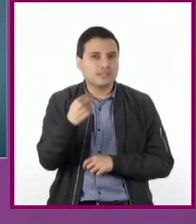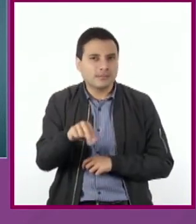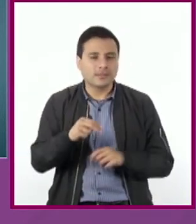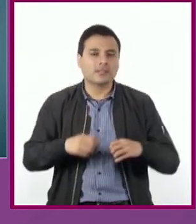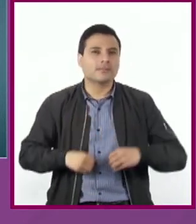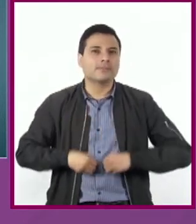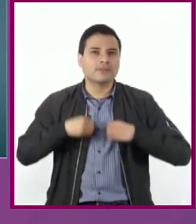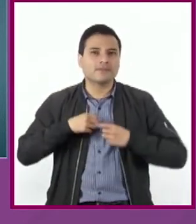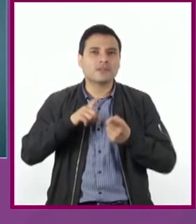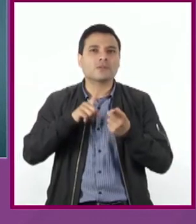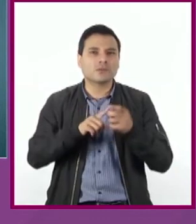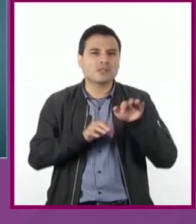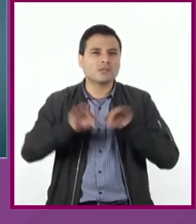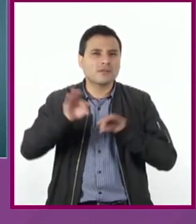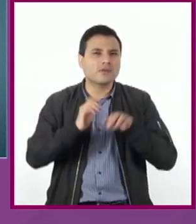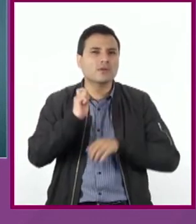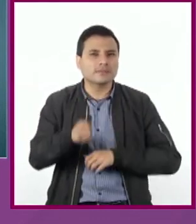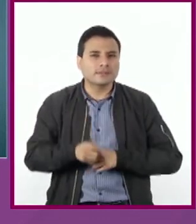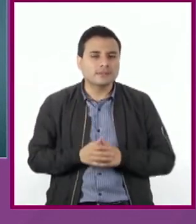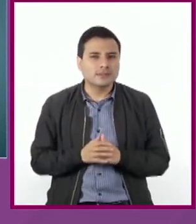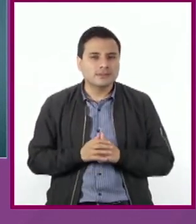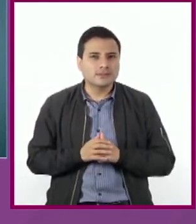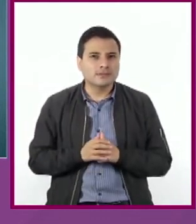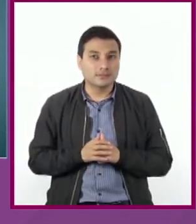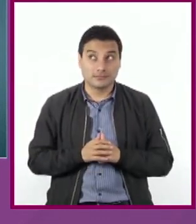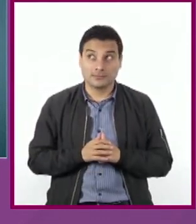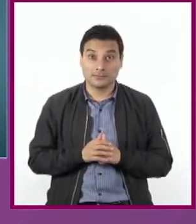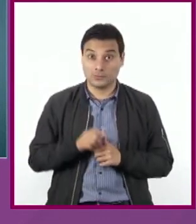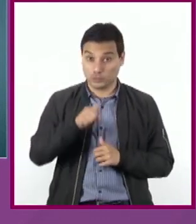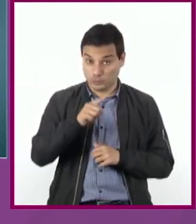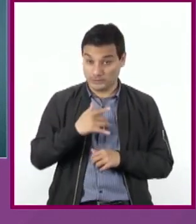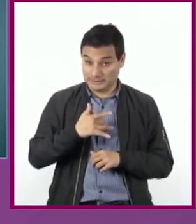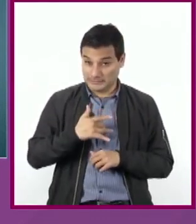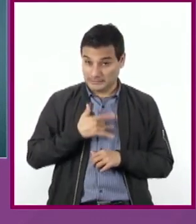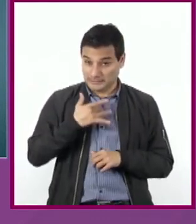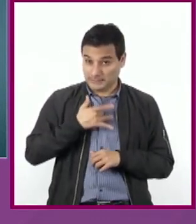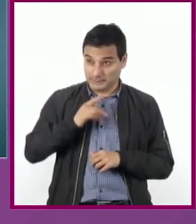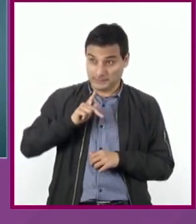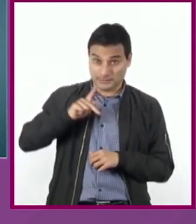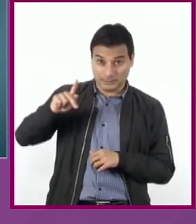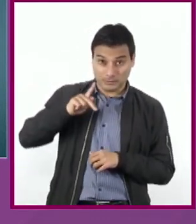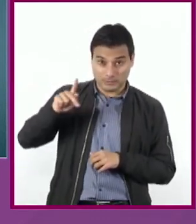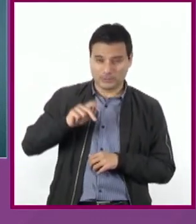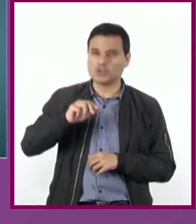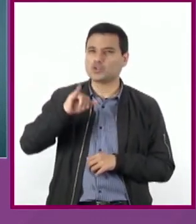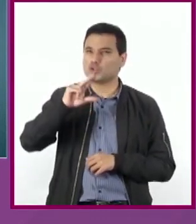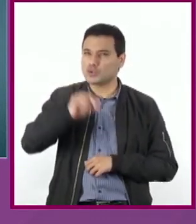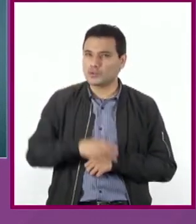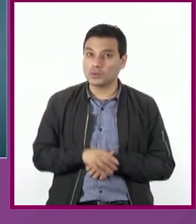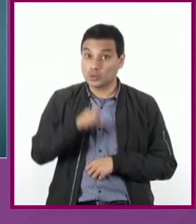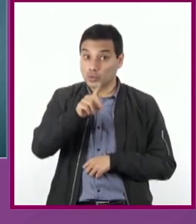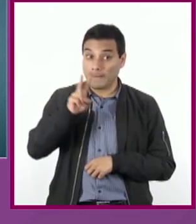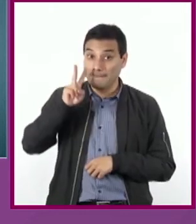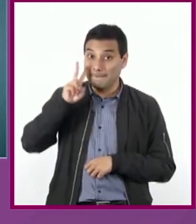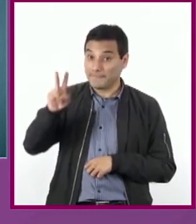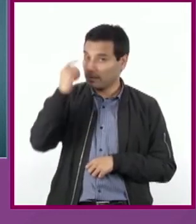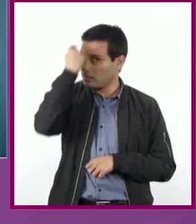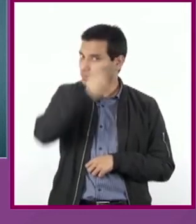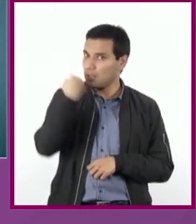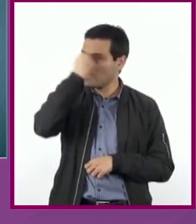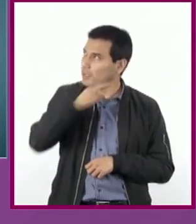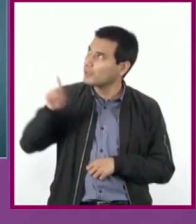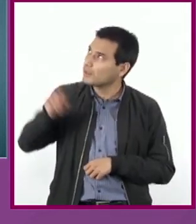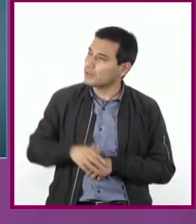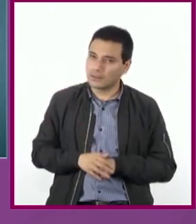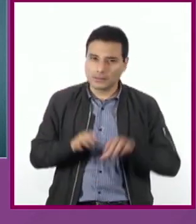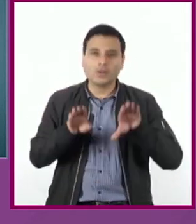¿A qué se dedica? ¿Se identifican de alguna manera? ¿Qué sienten al ver la expresión de su rostro?